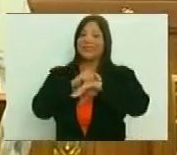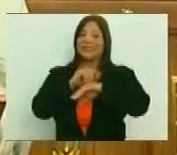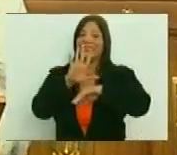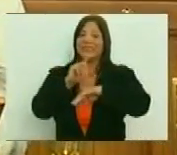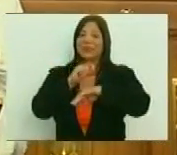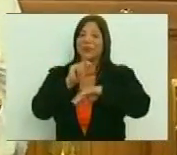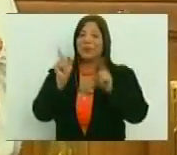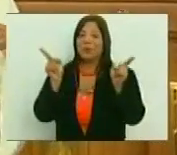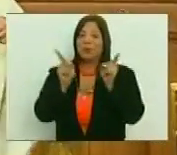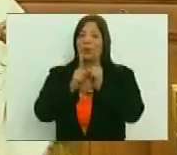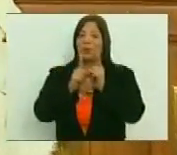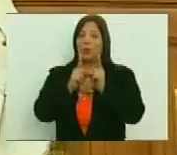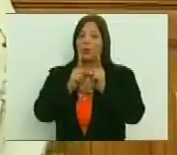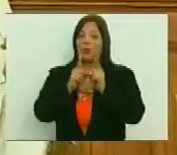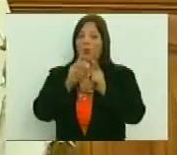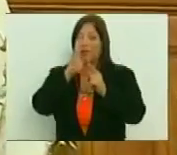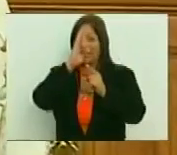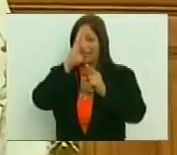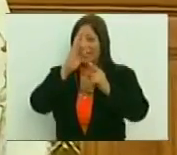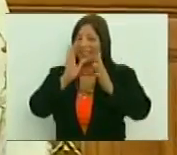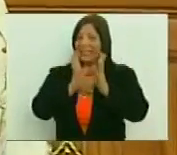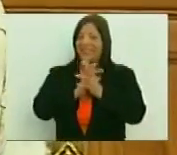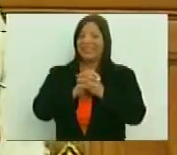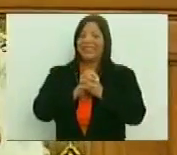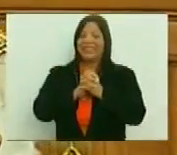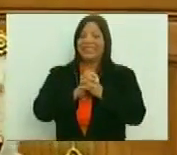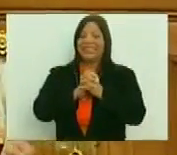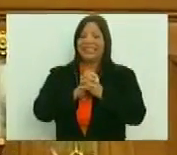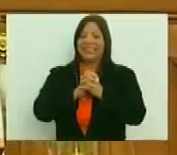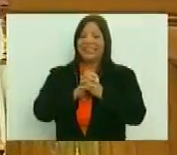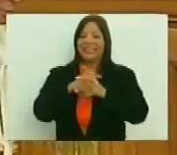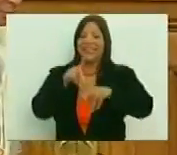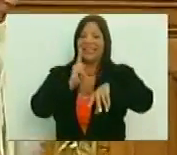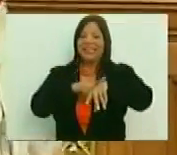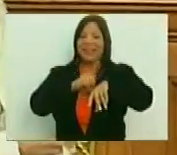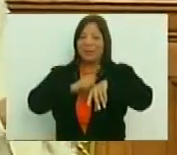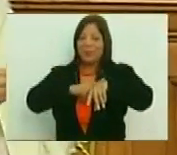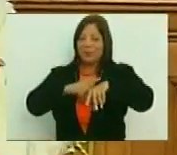Entonces tengo que ir directo al texto. No alcanza el tiempo.